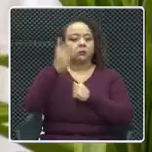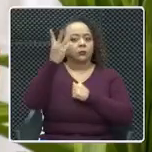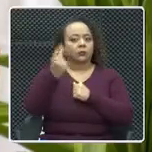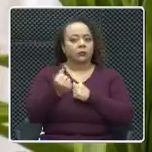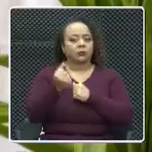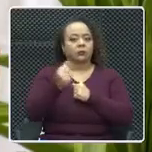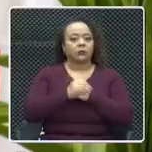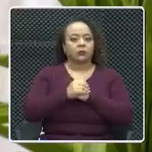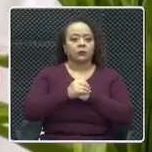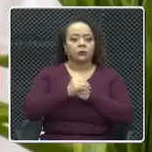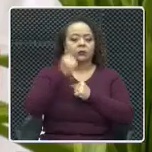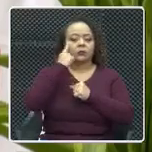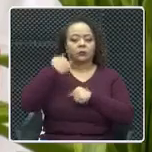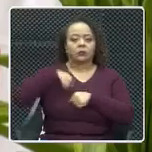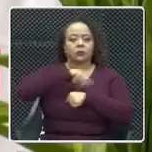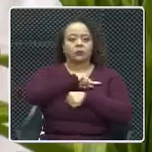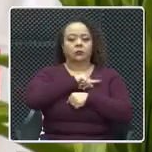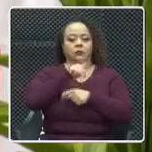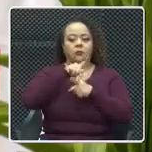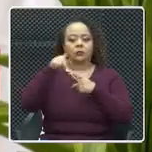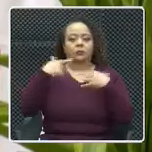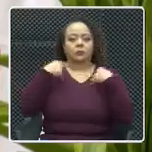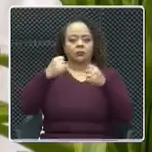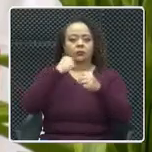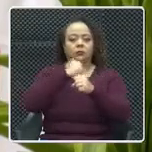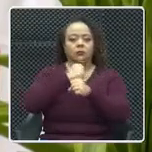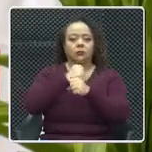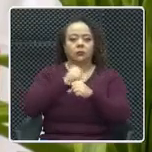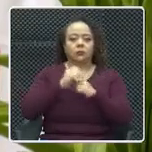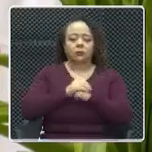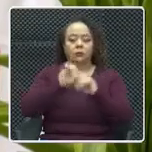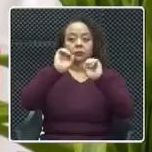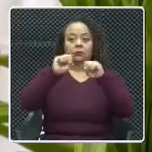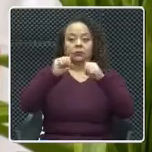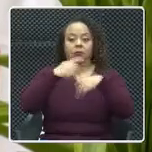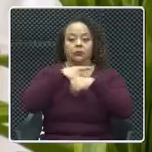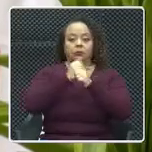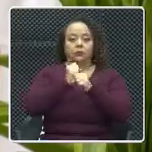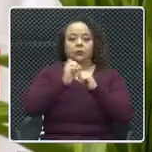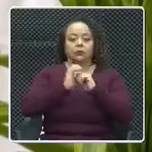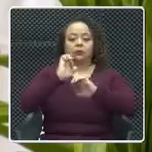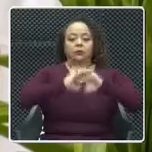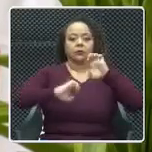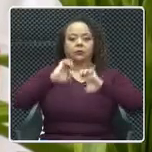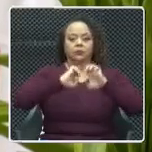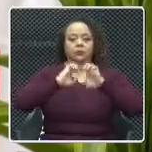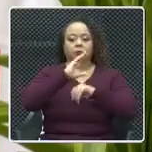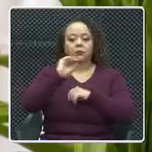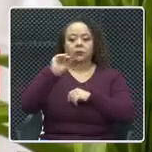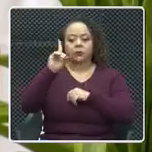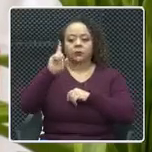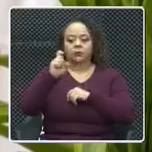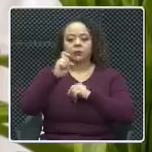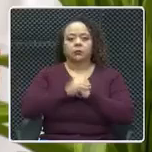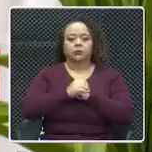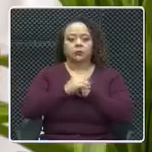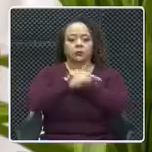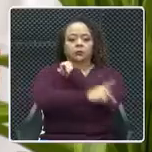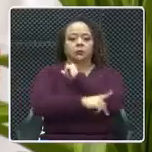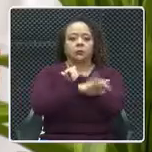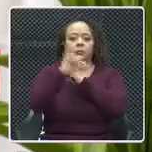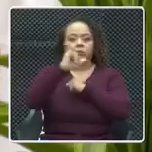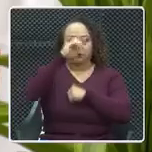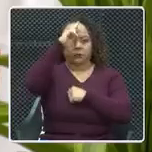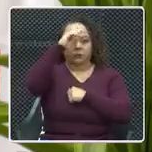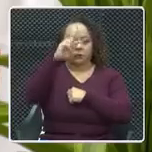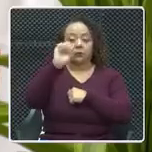cuantitativo para que nosotros, los profesionales en salud ocupacional, podamos hacer una evaluación y diagnóstico. En países como